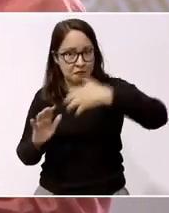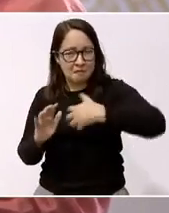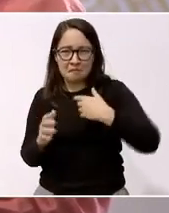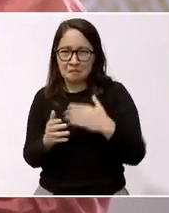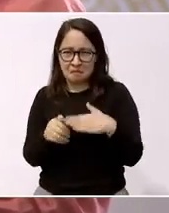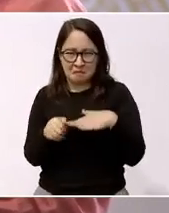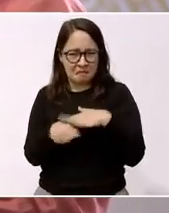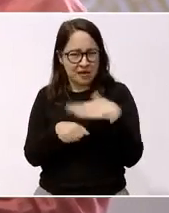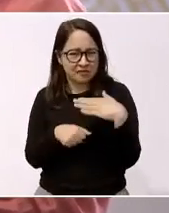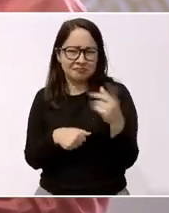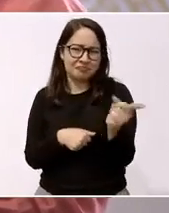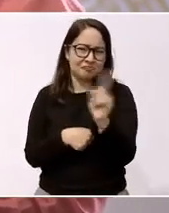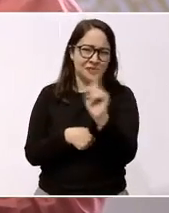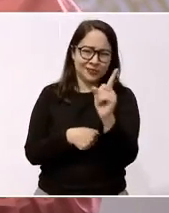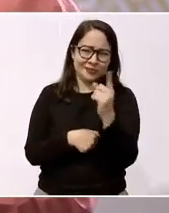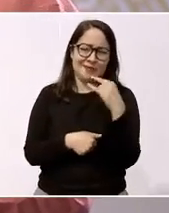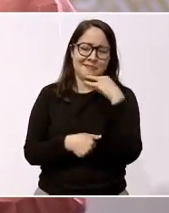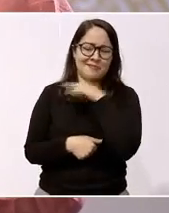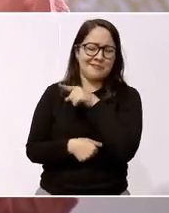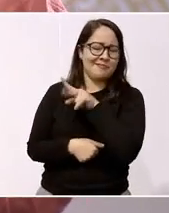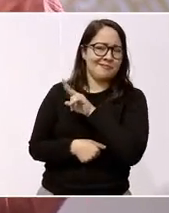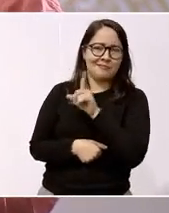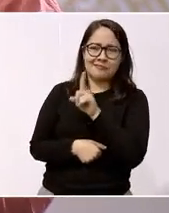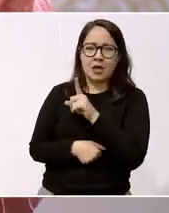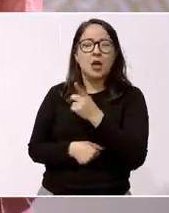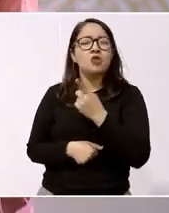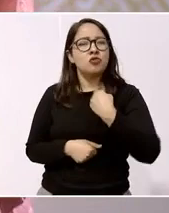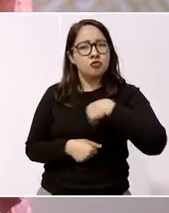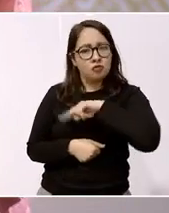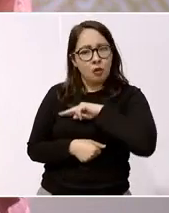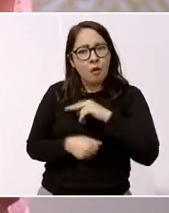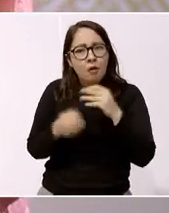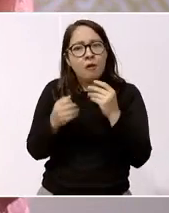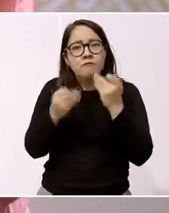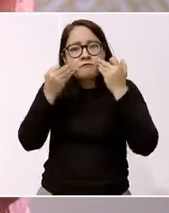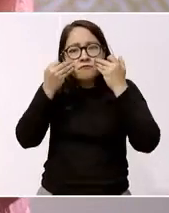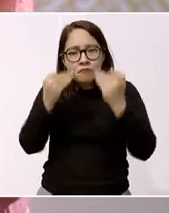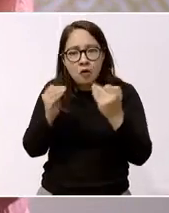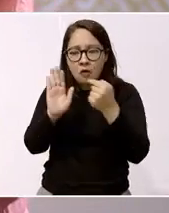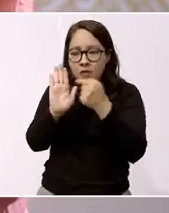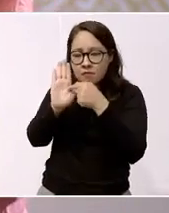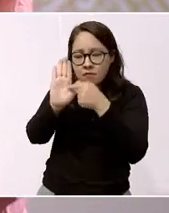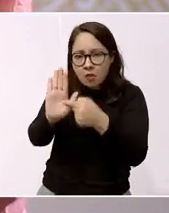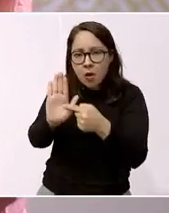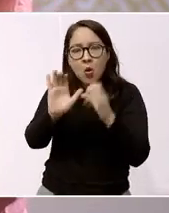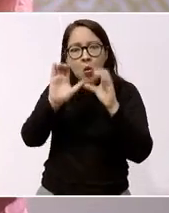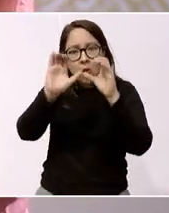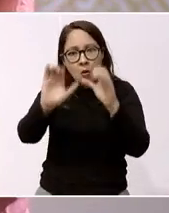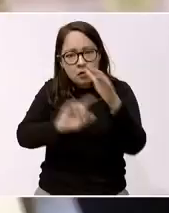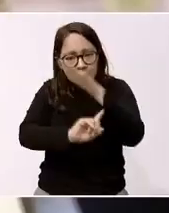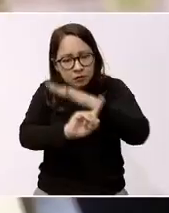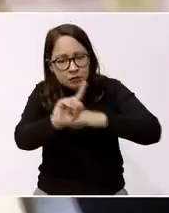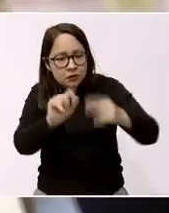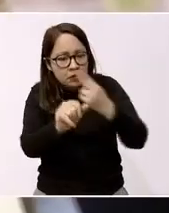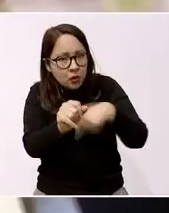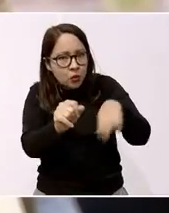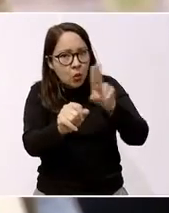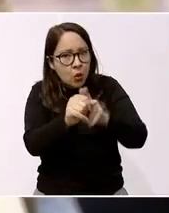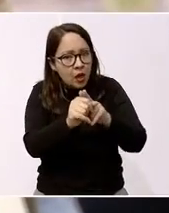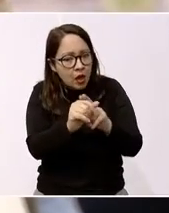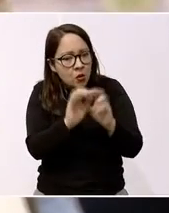hechos estamos demostrando que cuidamos el medio ambiente. Les